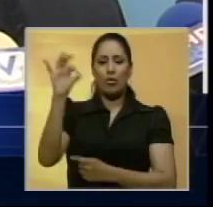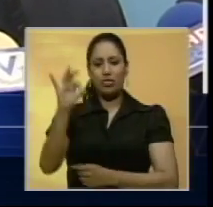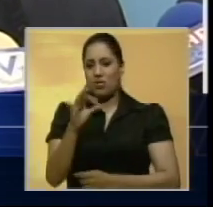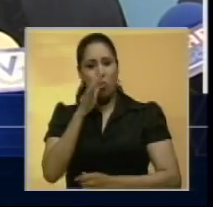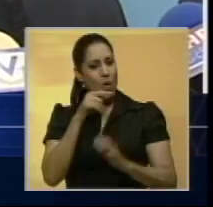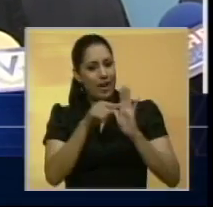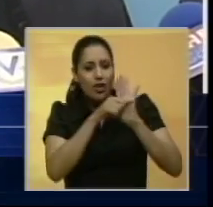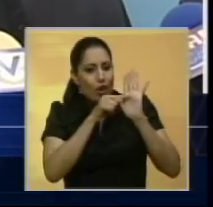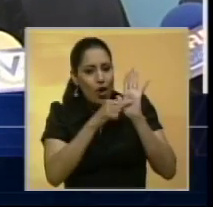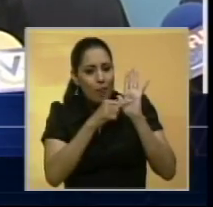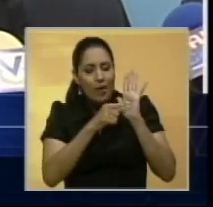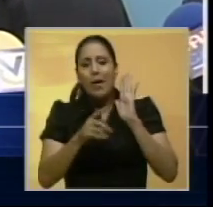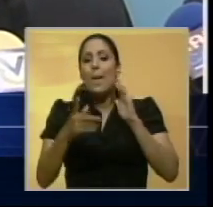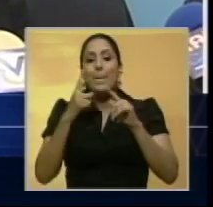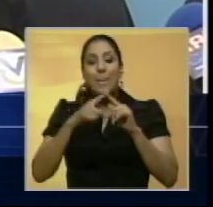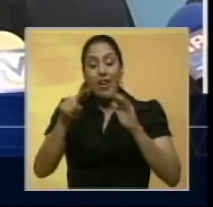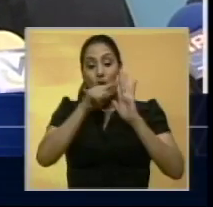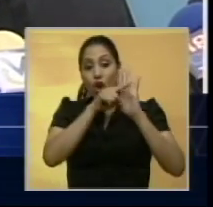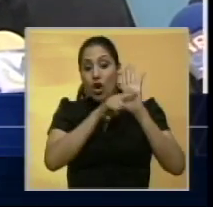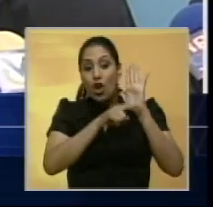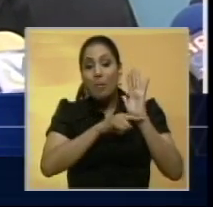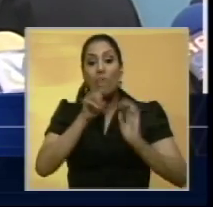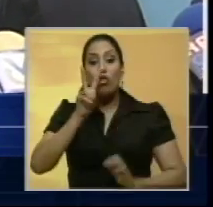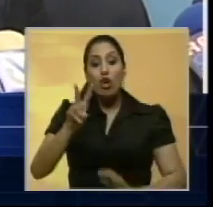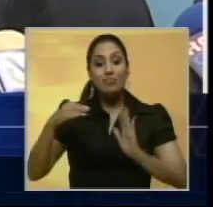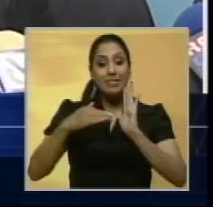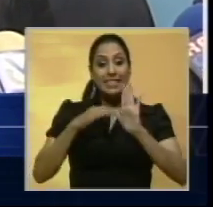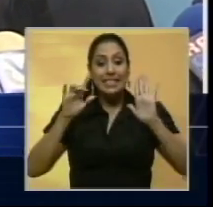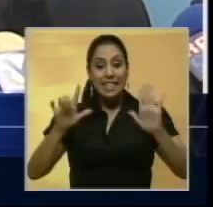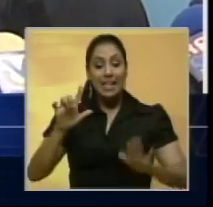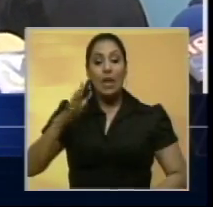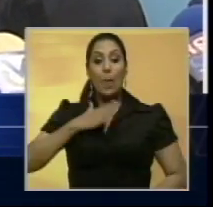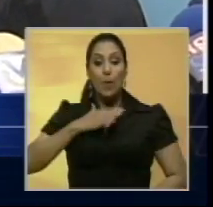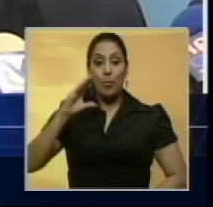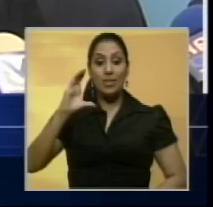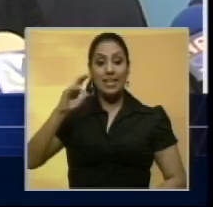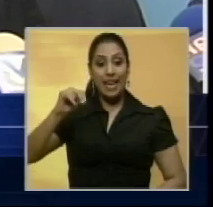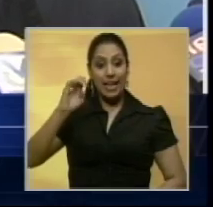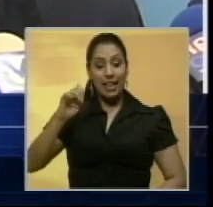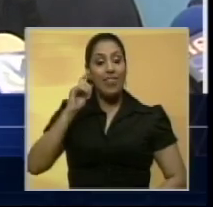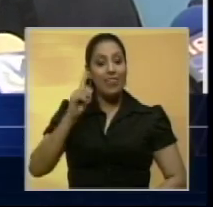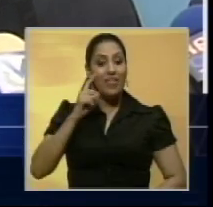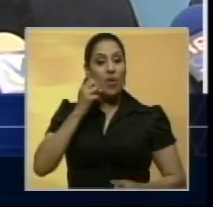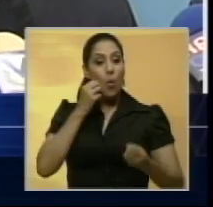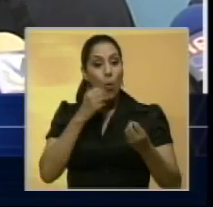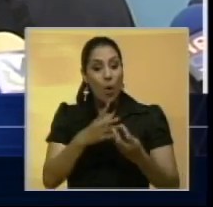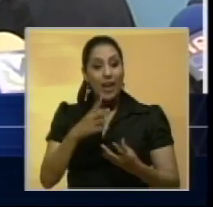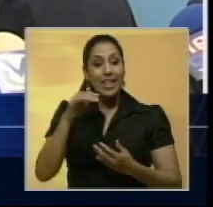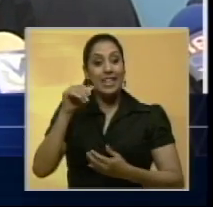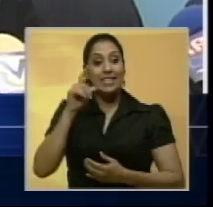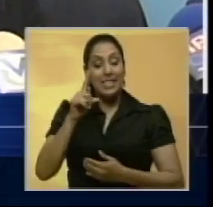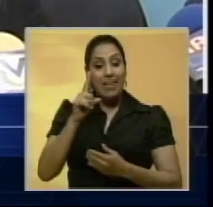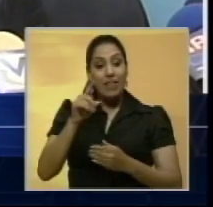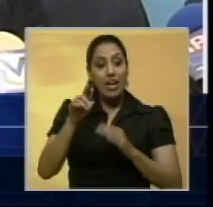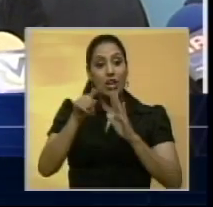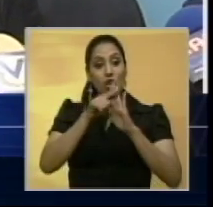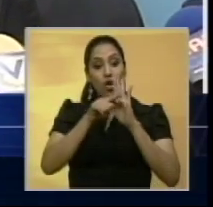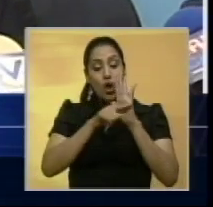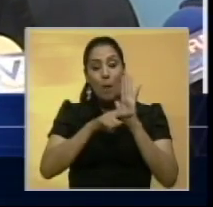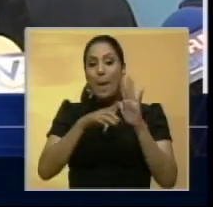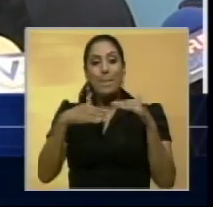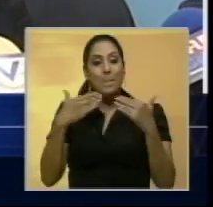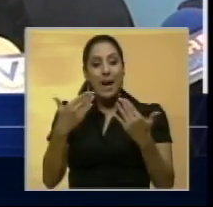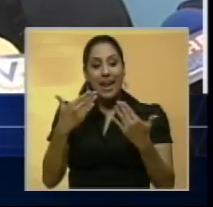una irregularidad. Las normas del 2007 del Consejo Nacional Electoral establecían que ese requisito es